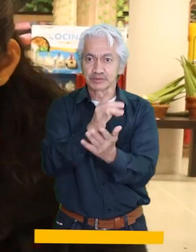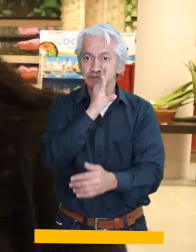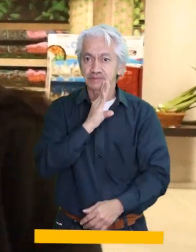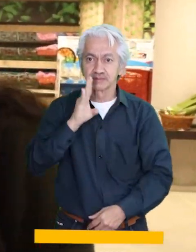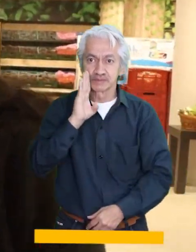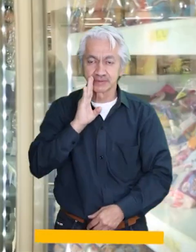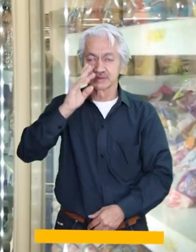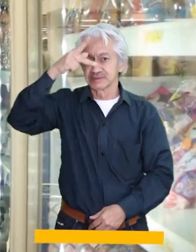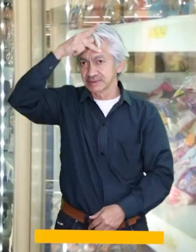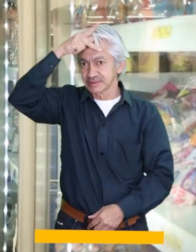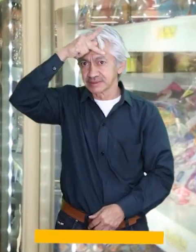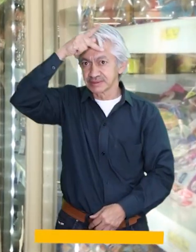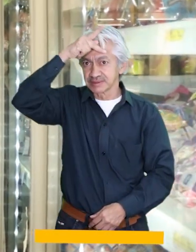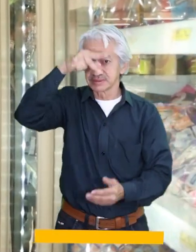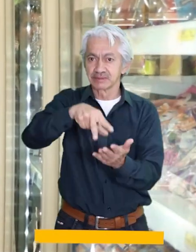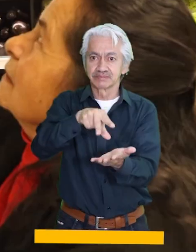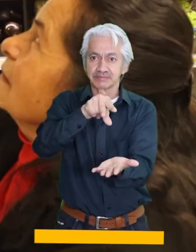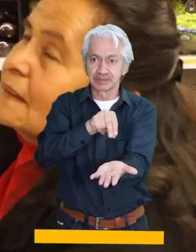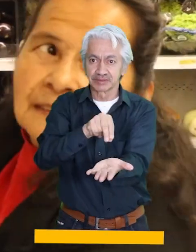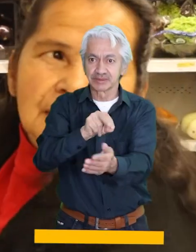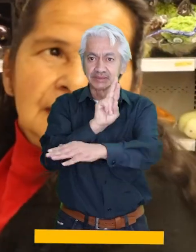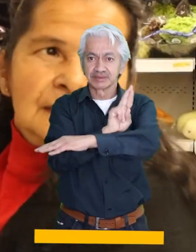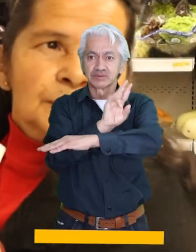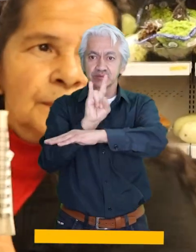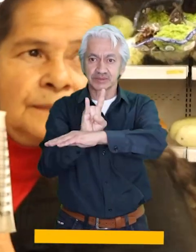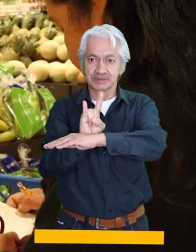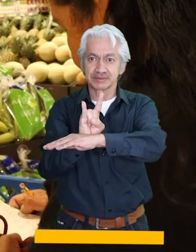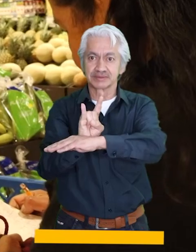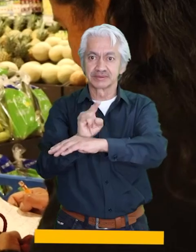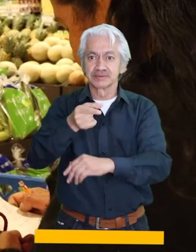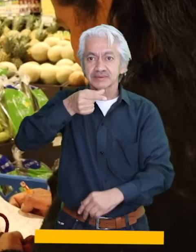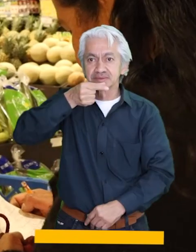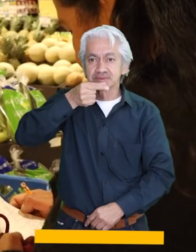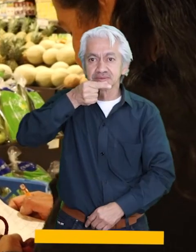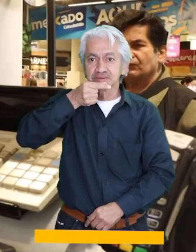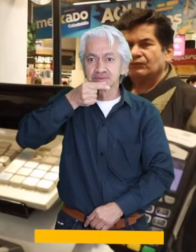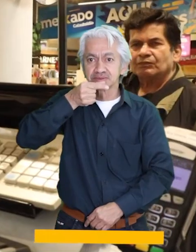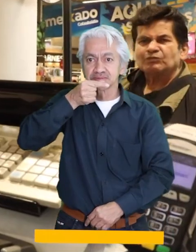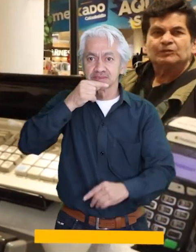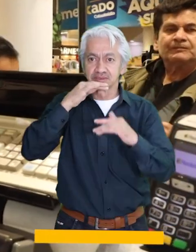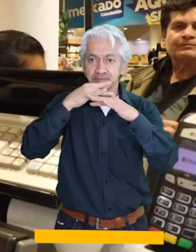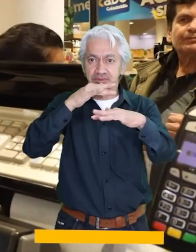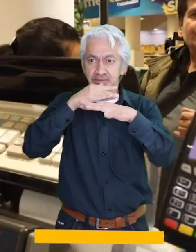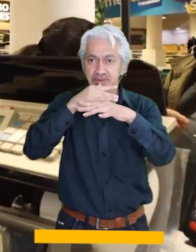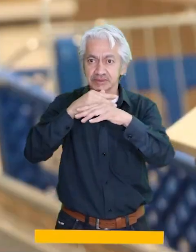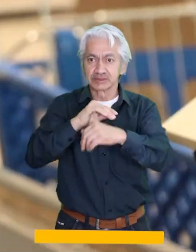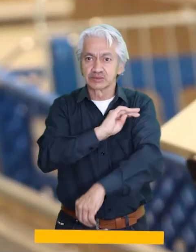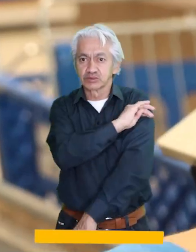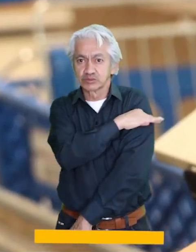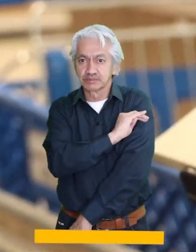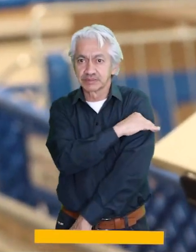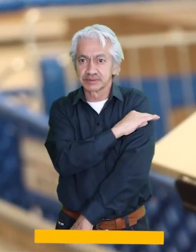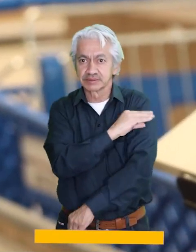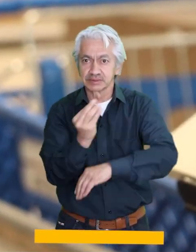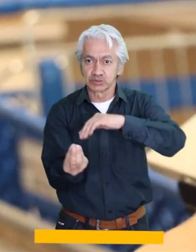Usme, Bosa, Kennedy, Puente Aranda, Rafael Uribe Uribe, Teusaquillo, Barrios Unidos,